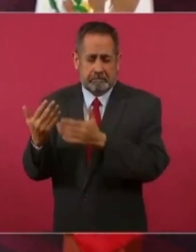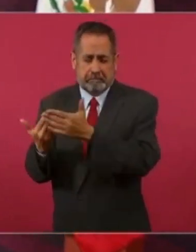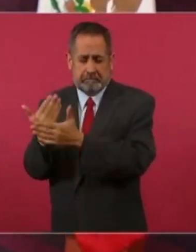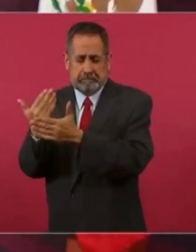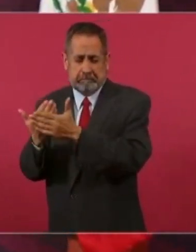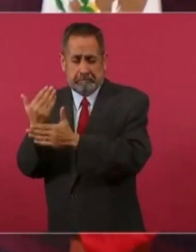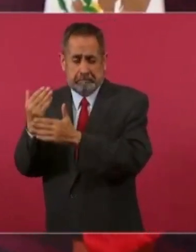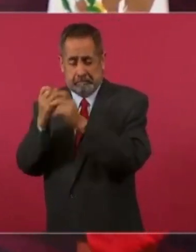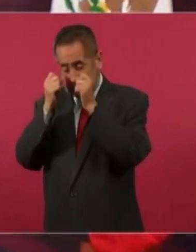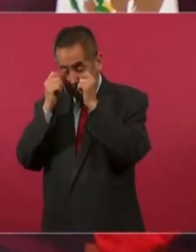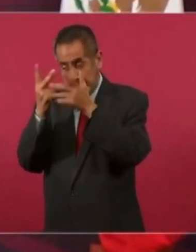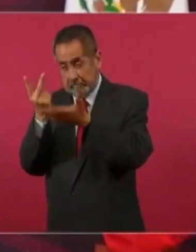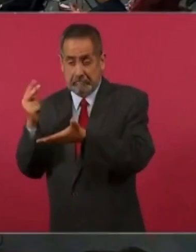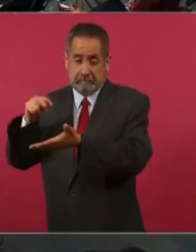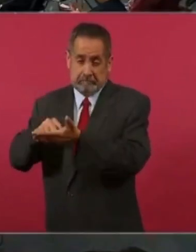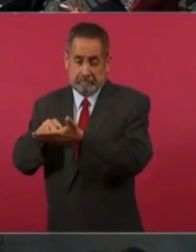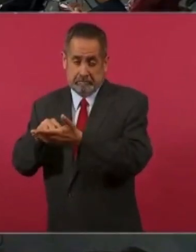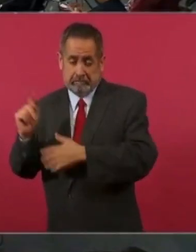mañana